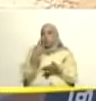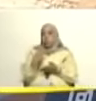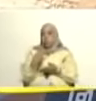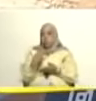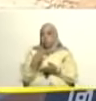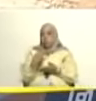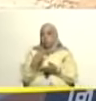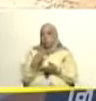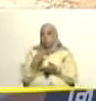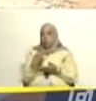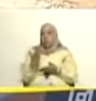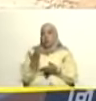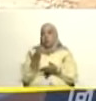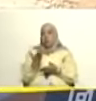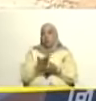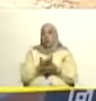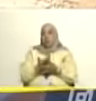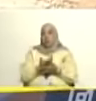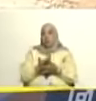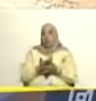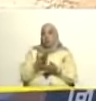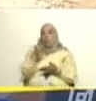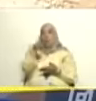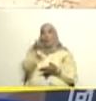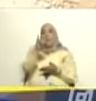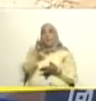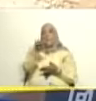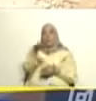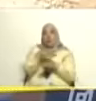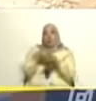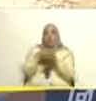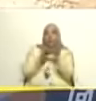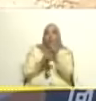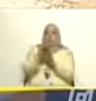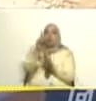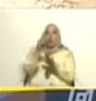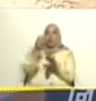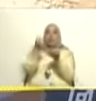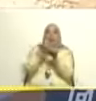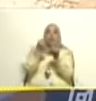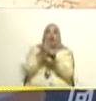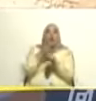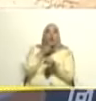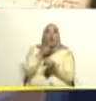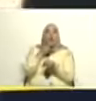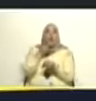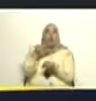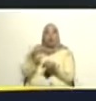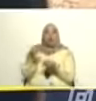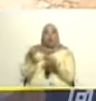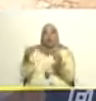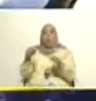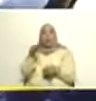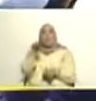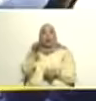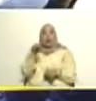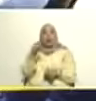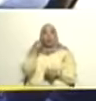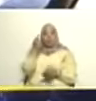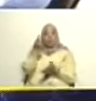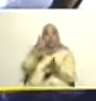del almirante William Serantes Pinto, ministro de Desarrollo Minero. Serantes Pinto, pon tu